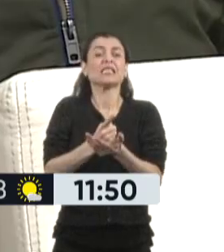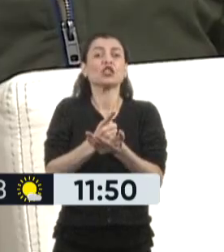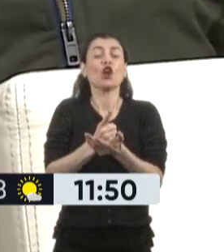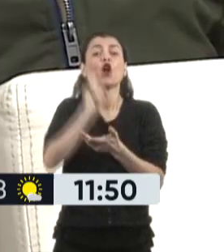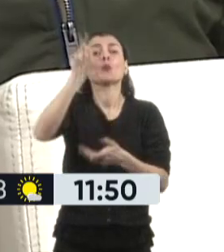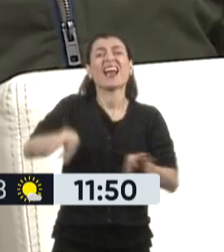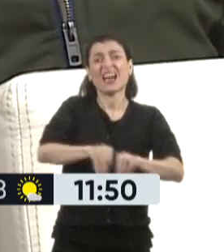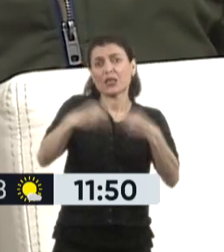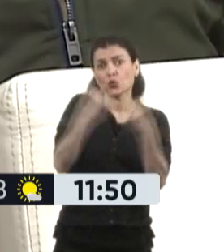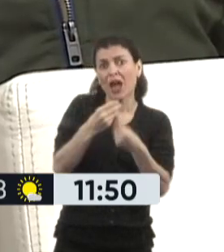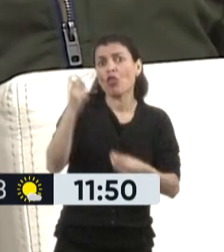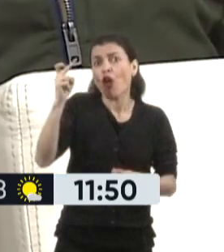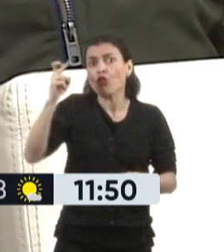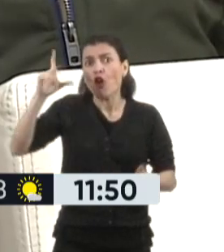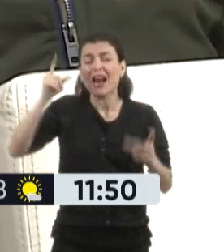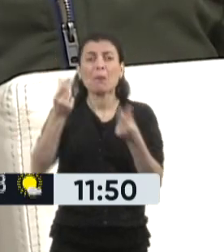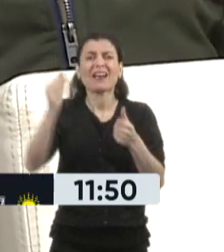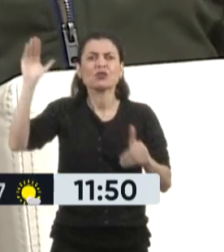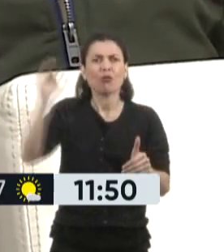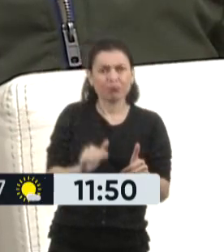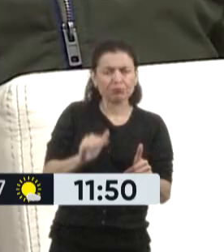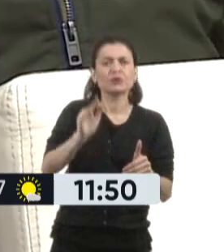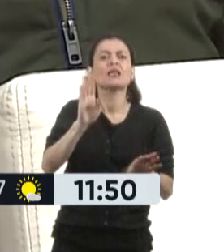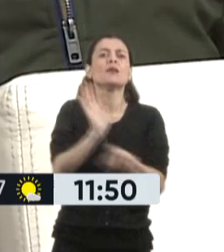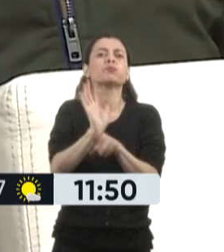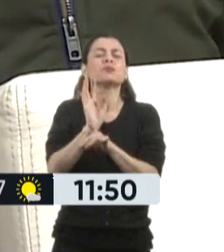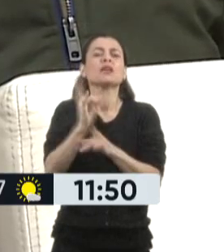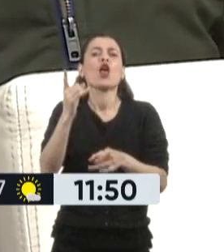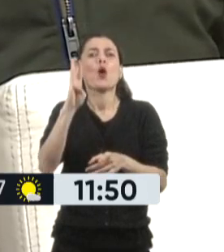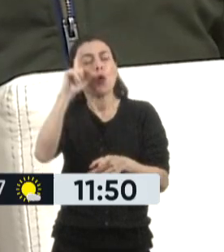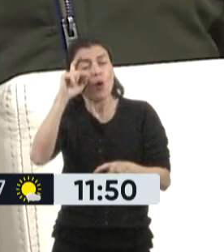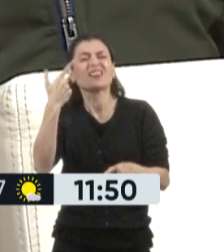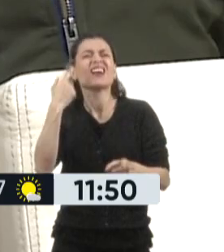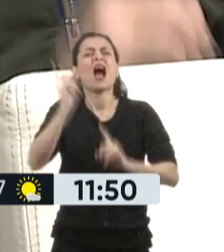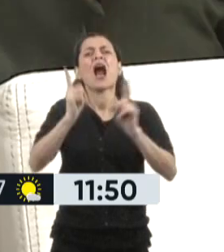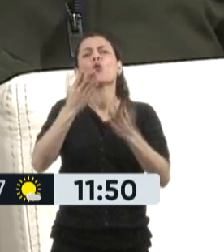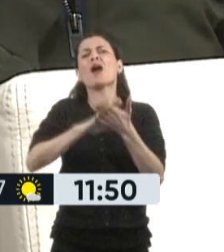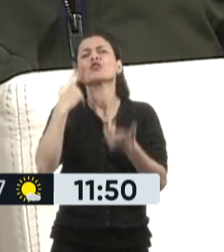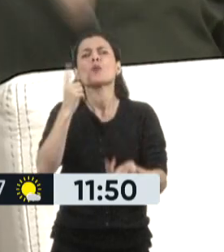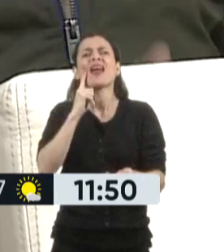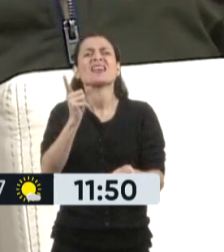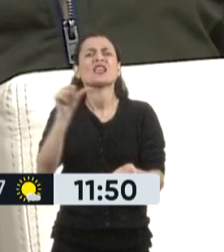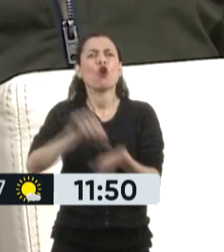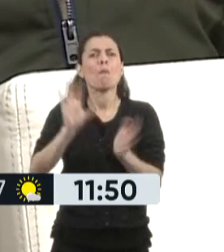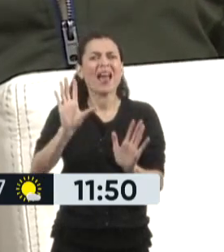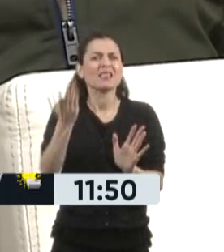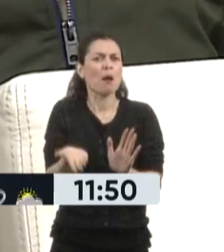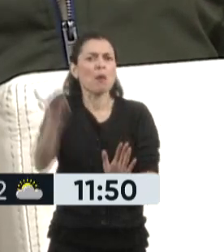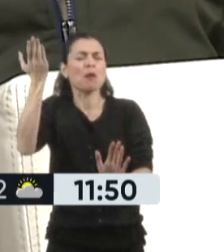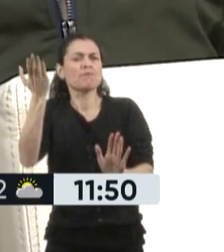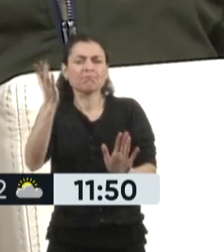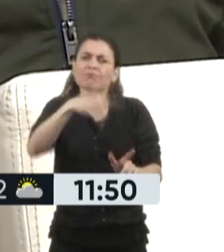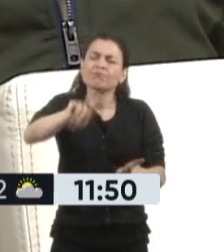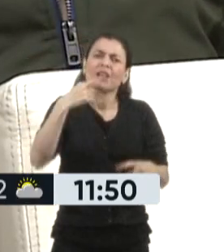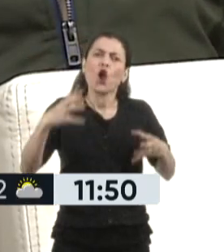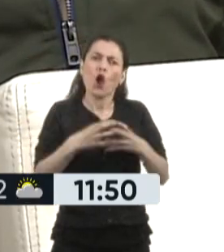dólar, los financieros, el blue, pero que muchos remarcaban el tema de la suba del riesgo país. Quería saber qué lectura es la que hacen ustedes,